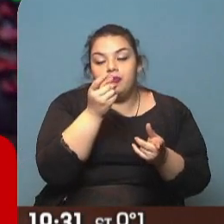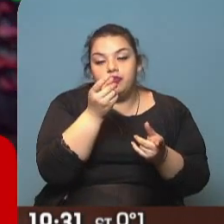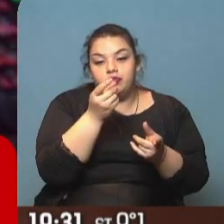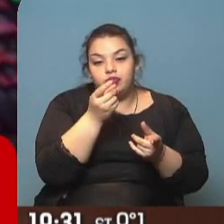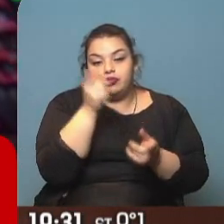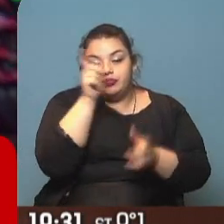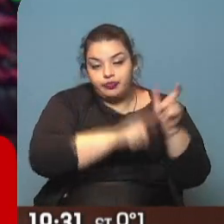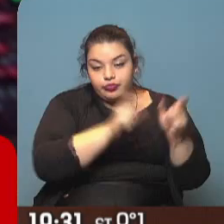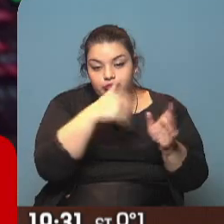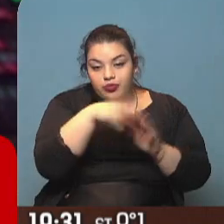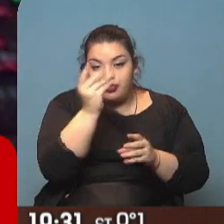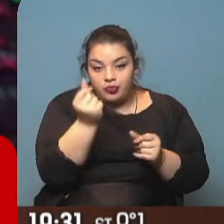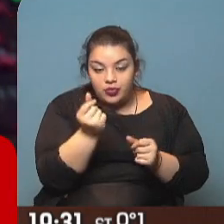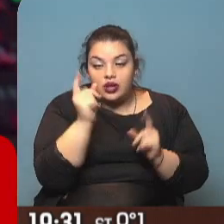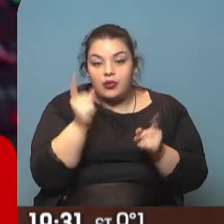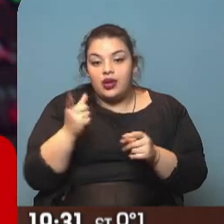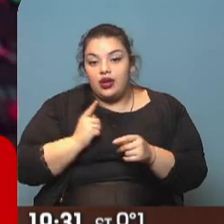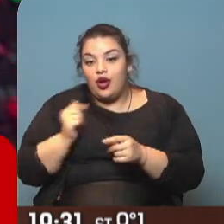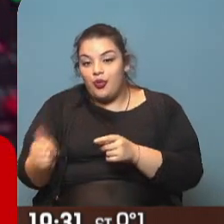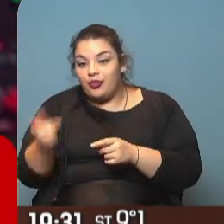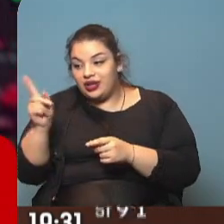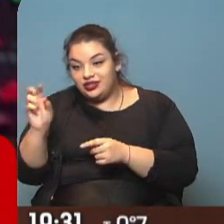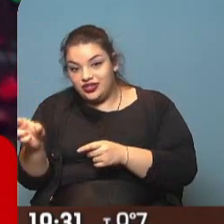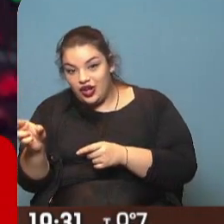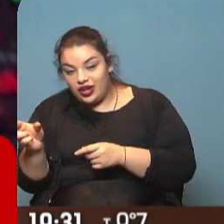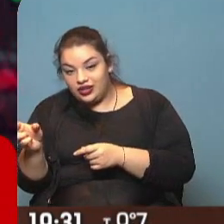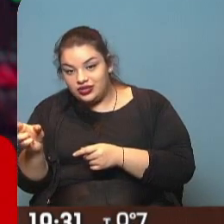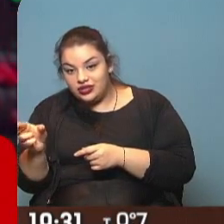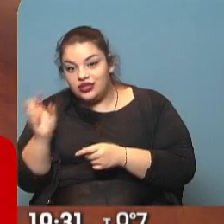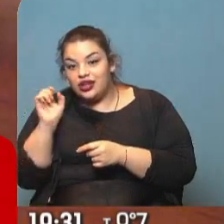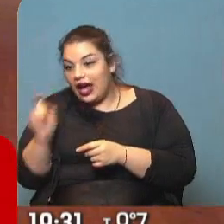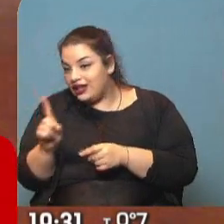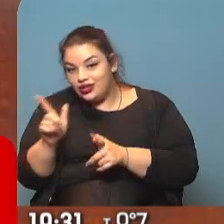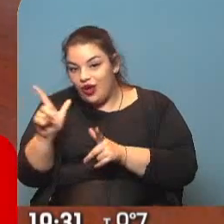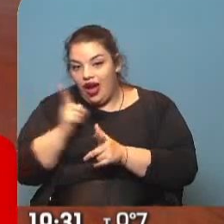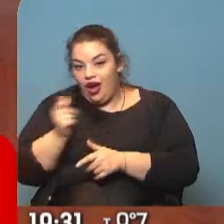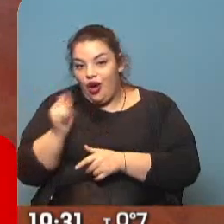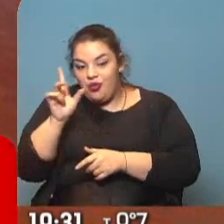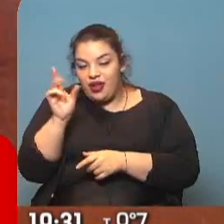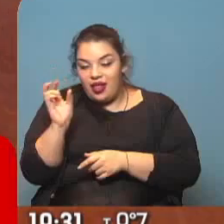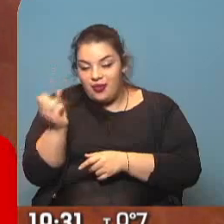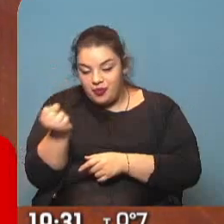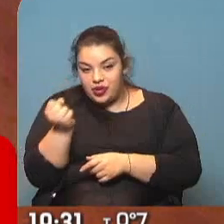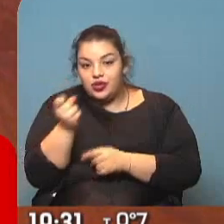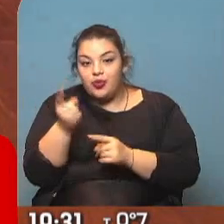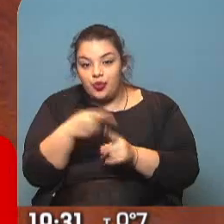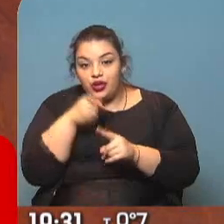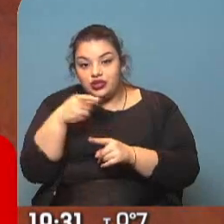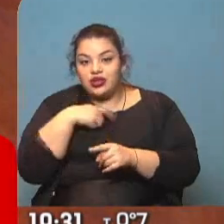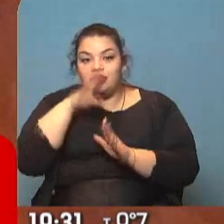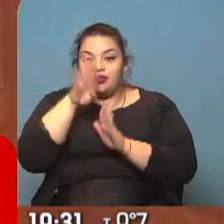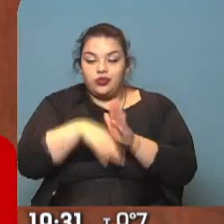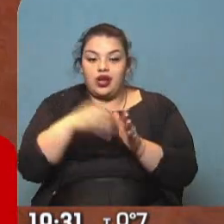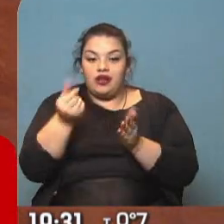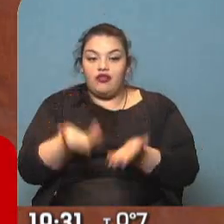le comprás al Tesoro los dólares de la deuda. Y al hacer eso, emitís pesos. Entonces el Banco Central tiene un objetivo para bajar la inflación, tiene